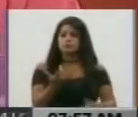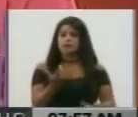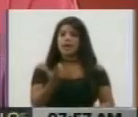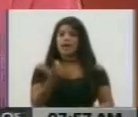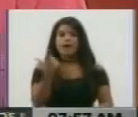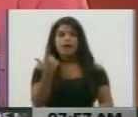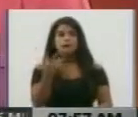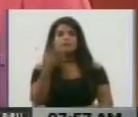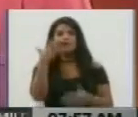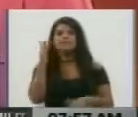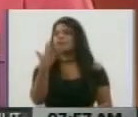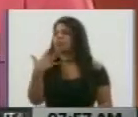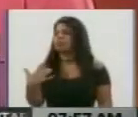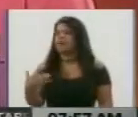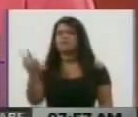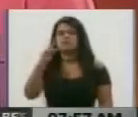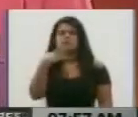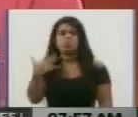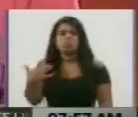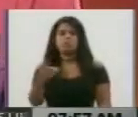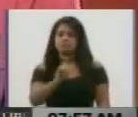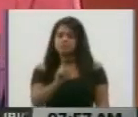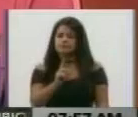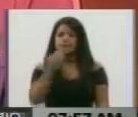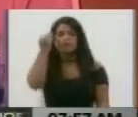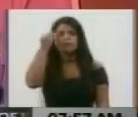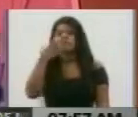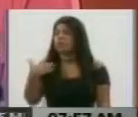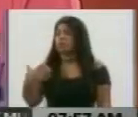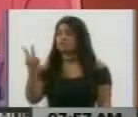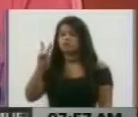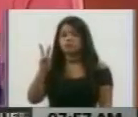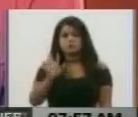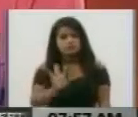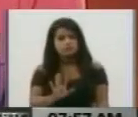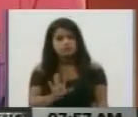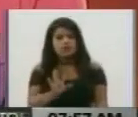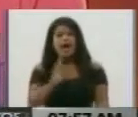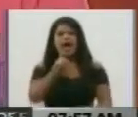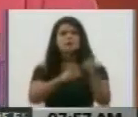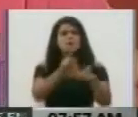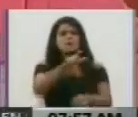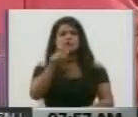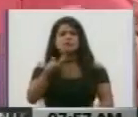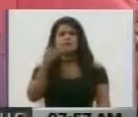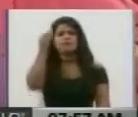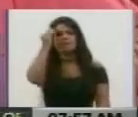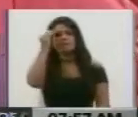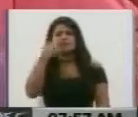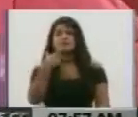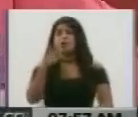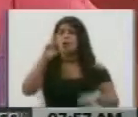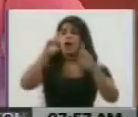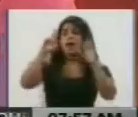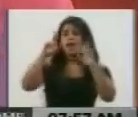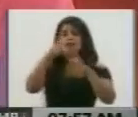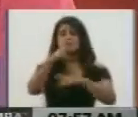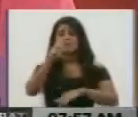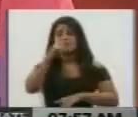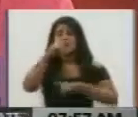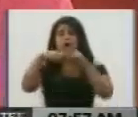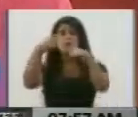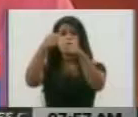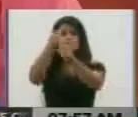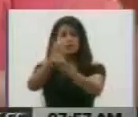se banaliza lo que estamos viviendo, se banaliza. Y entonces hay algunos que preferirían que nosotros esperáramos 30 años para denunciar